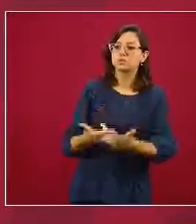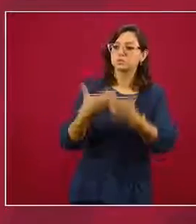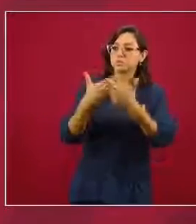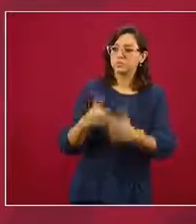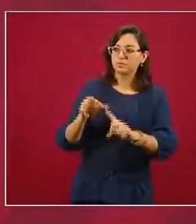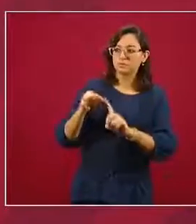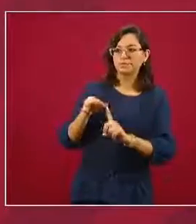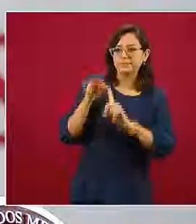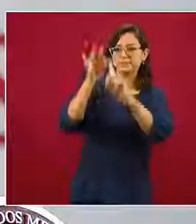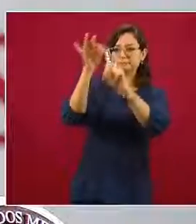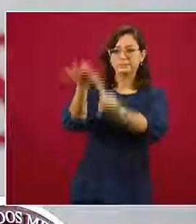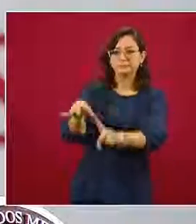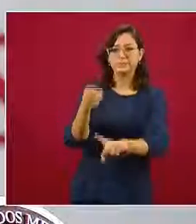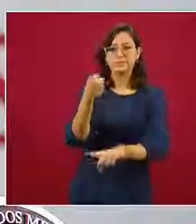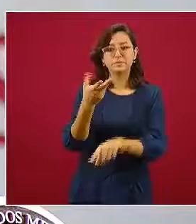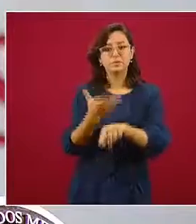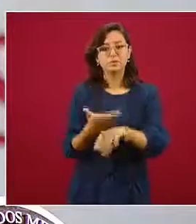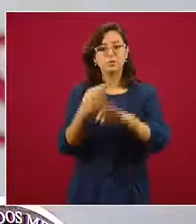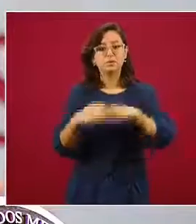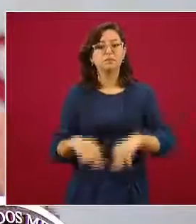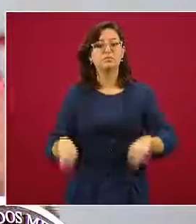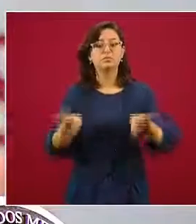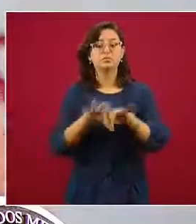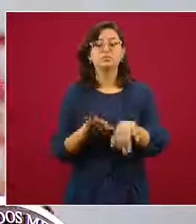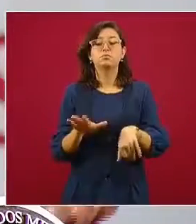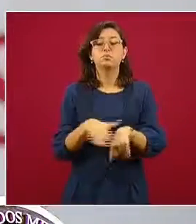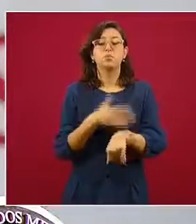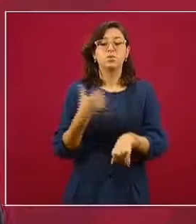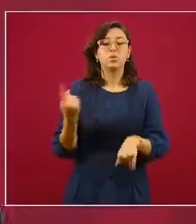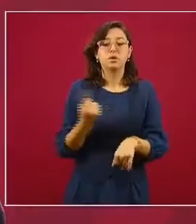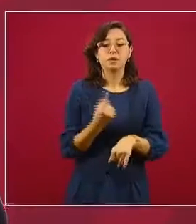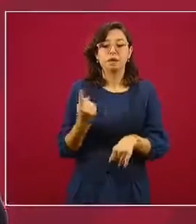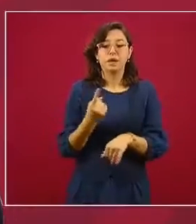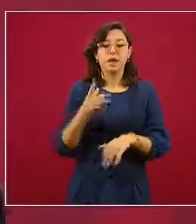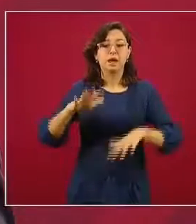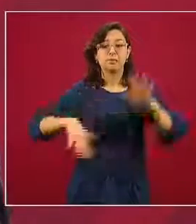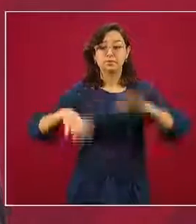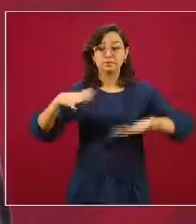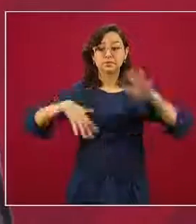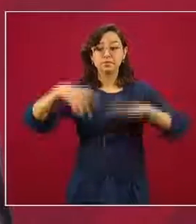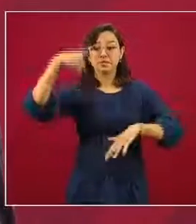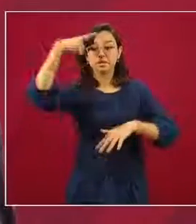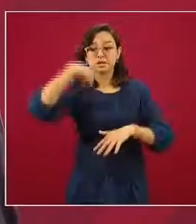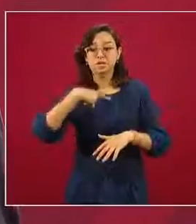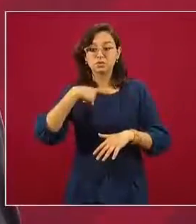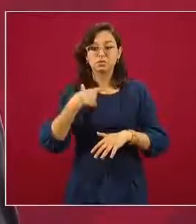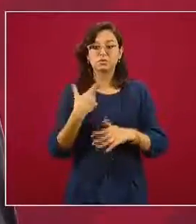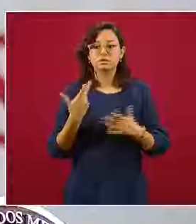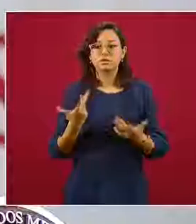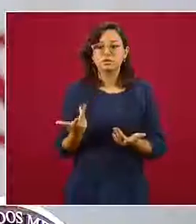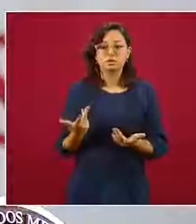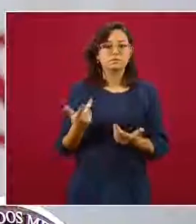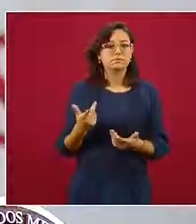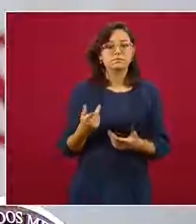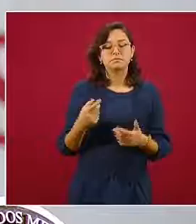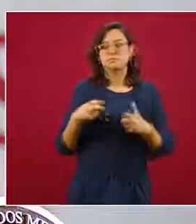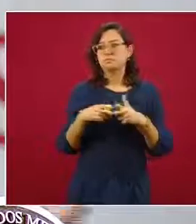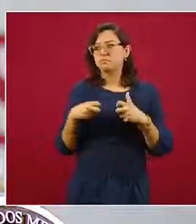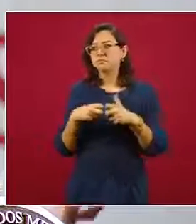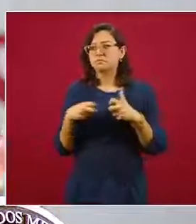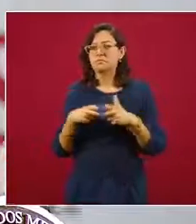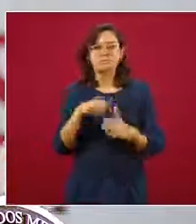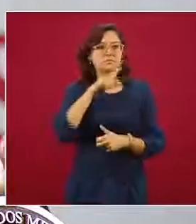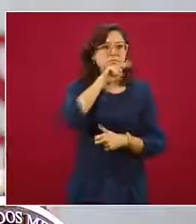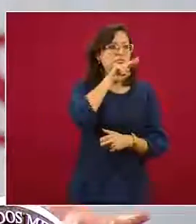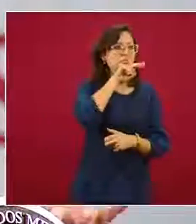muy, muy importante, porque si no, sobre todo en el curso de las guardias nocturnas, causa una enorme ansiedad tener